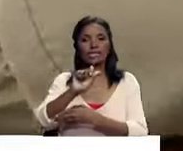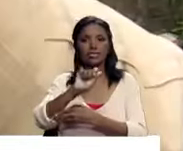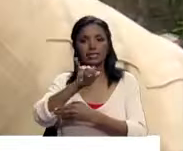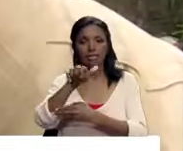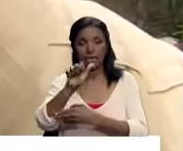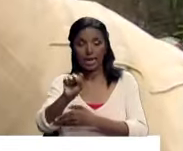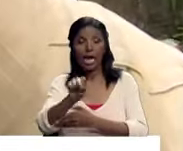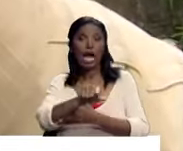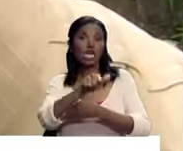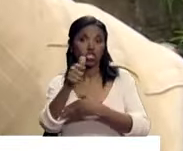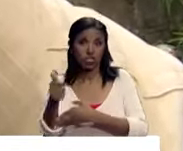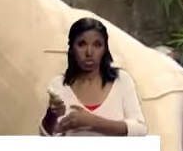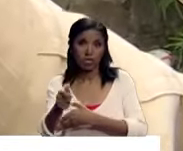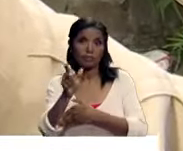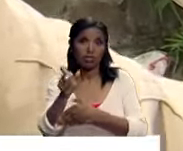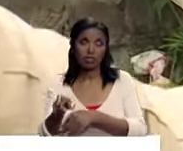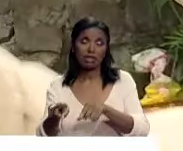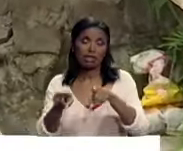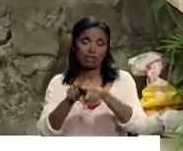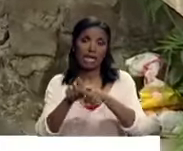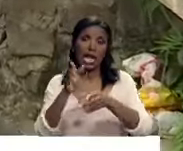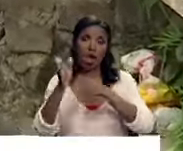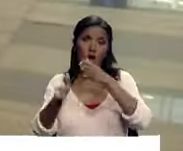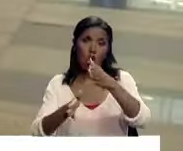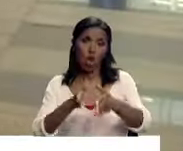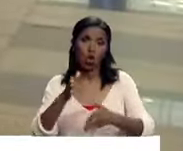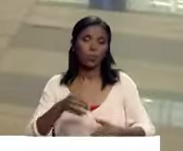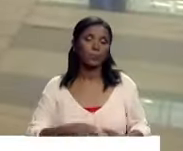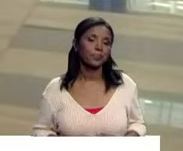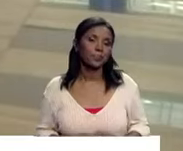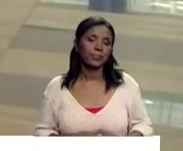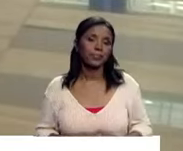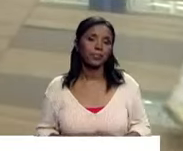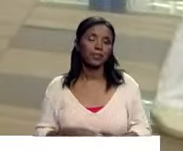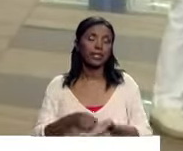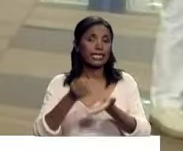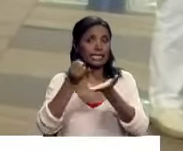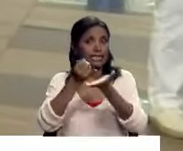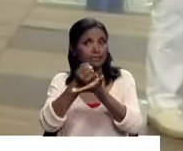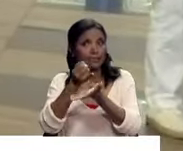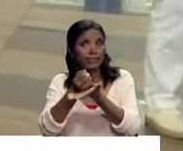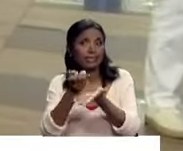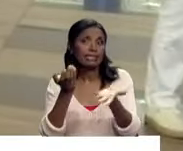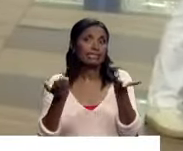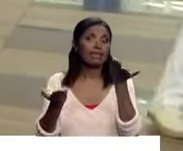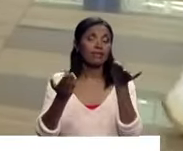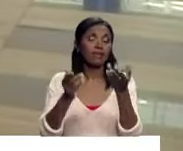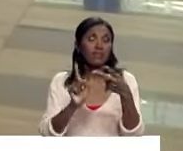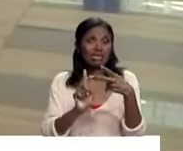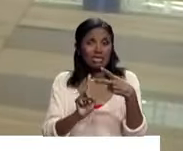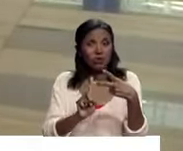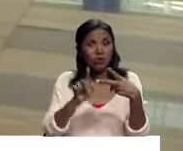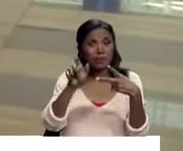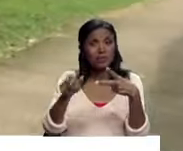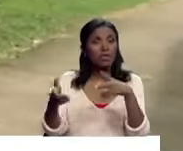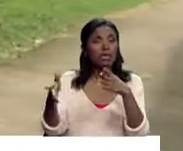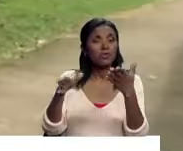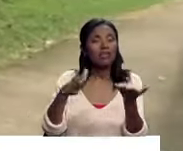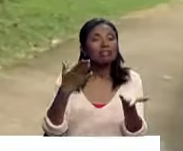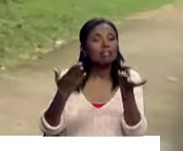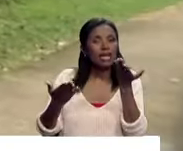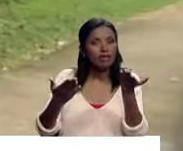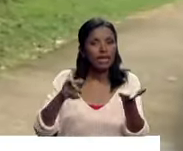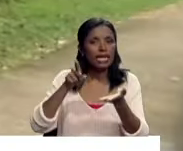caso sospechoso en el área de Colón. Y se está investigando una posible segunda defunción en Colón.